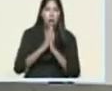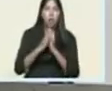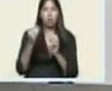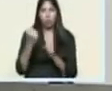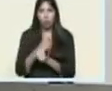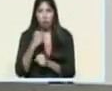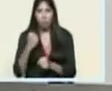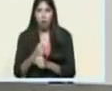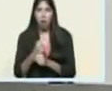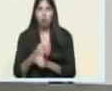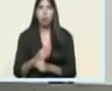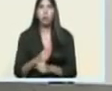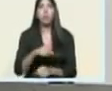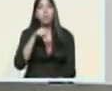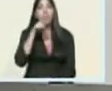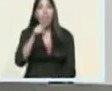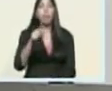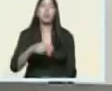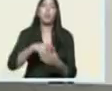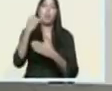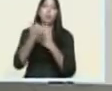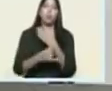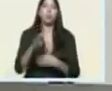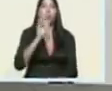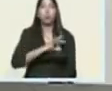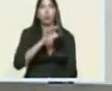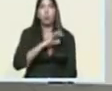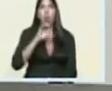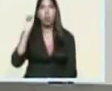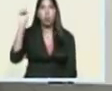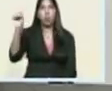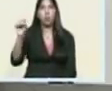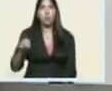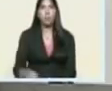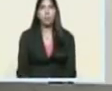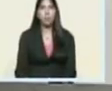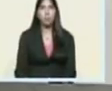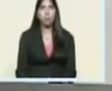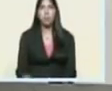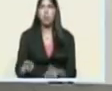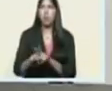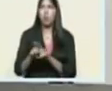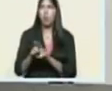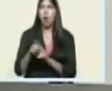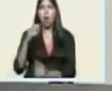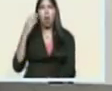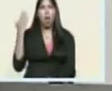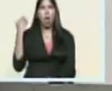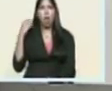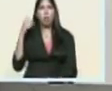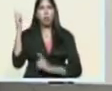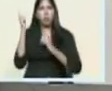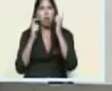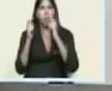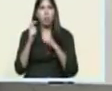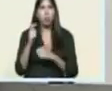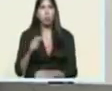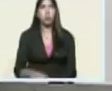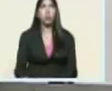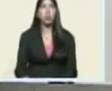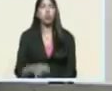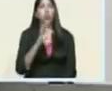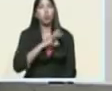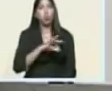trabajo, en la sociedad. Ese es el proyecto socialista, es lo que llamaba el comandante Chávez, el